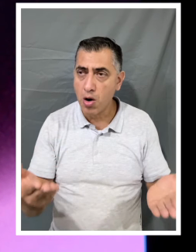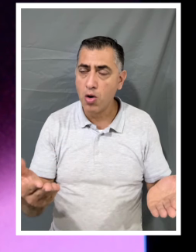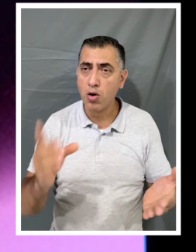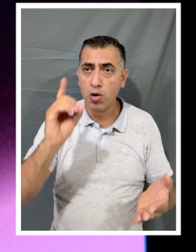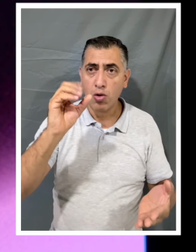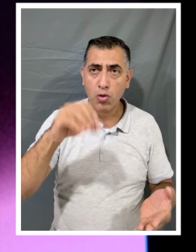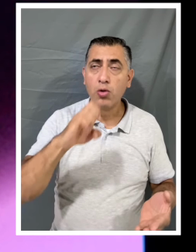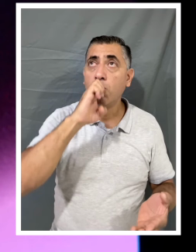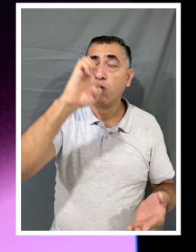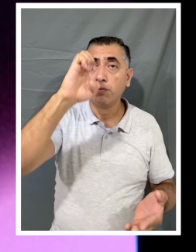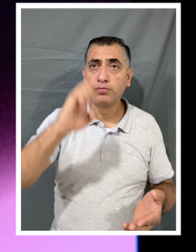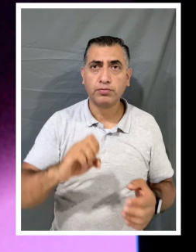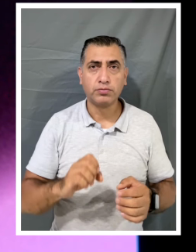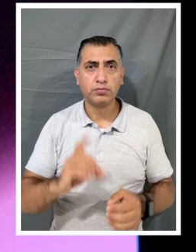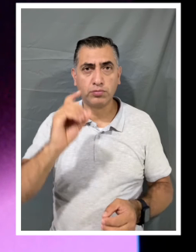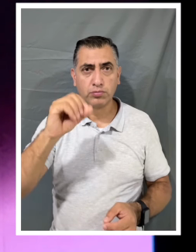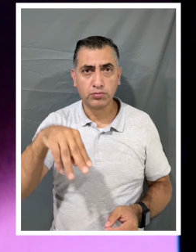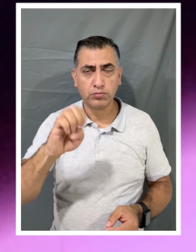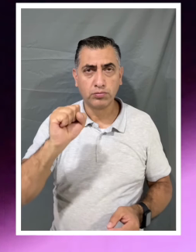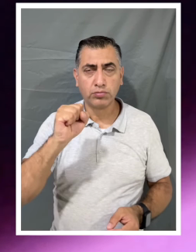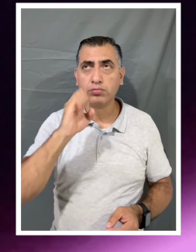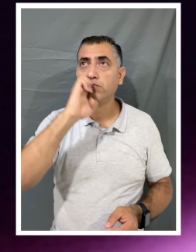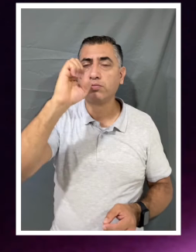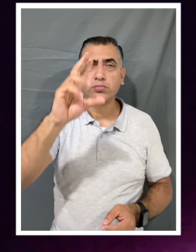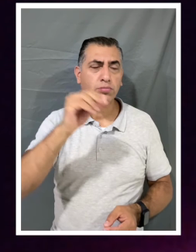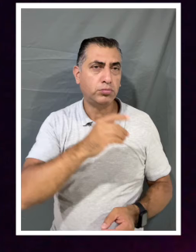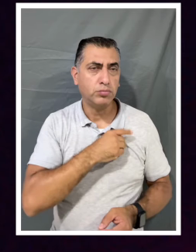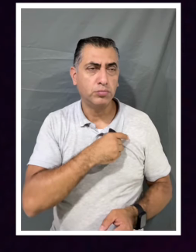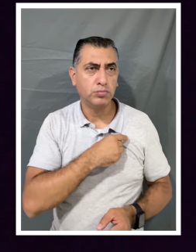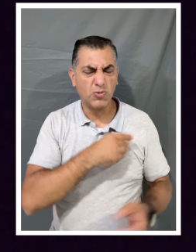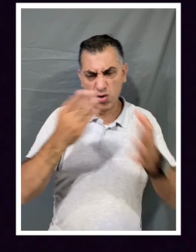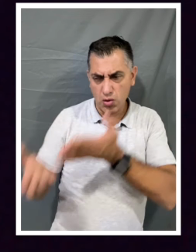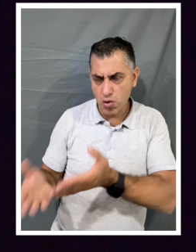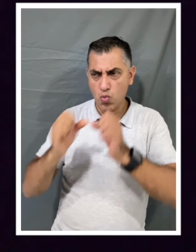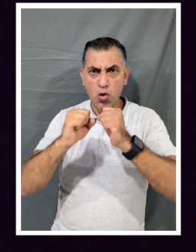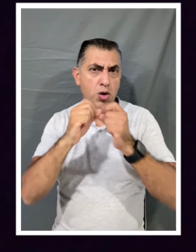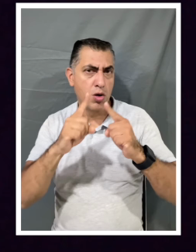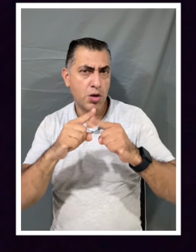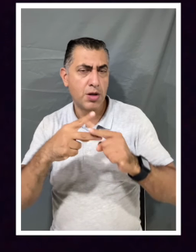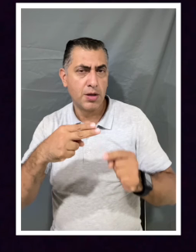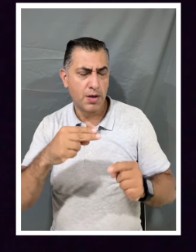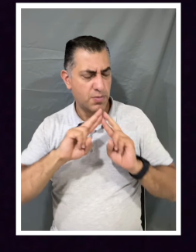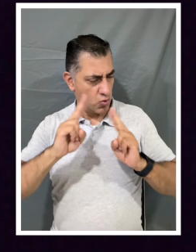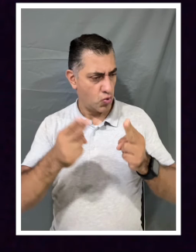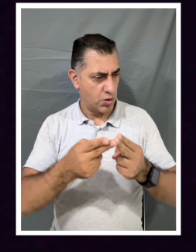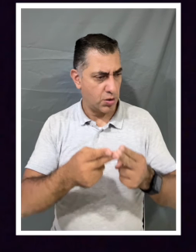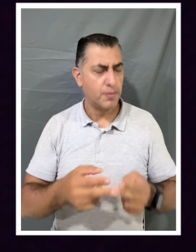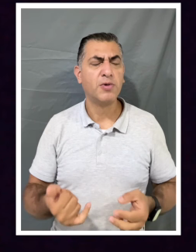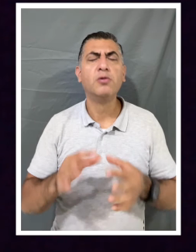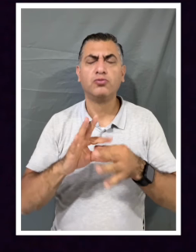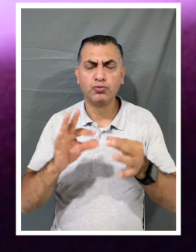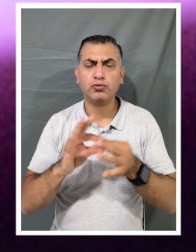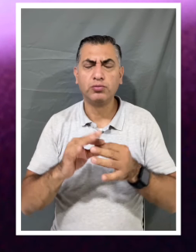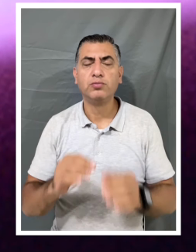espirituales recuerda esto los dones espirituales no solo trae poder a la iglesia sino trae unidad y te los voy